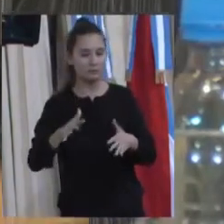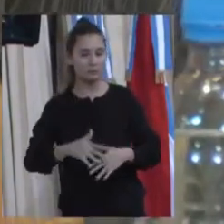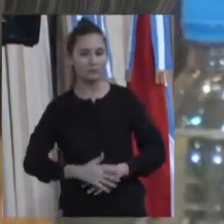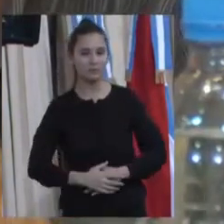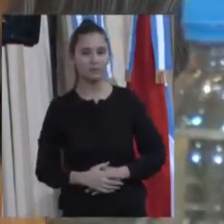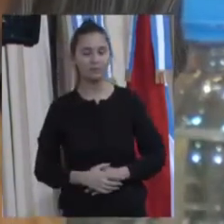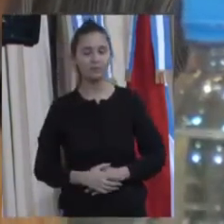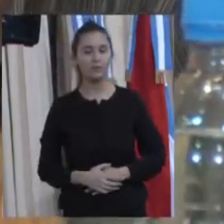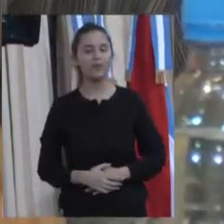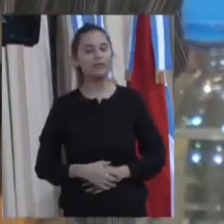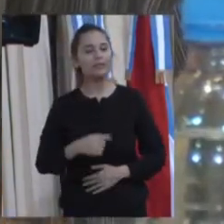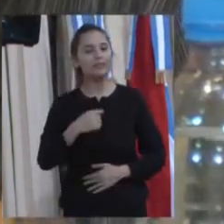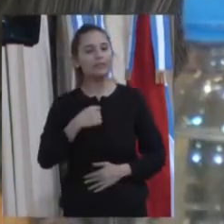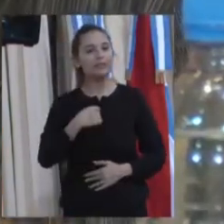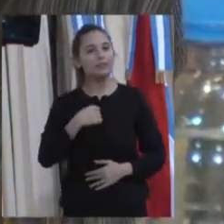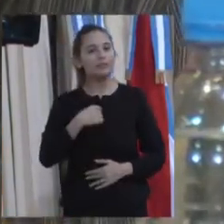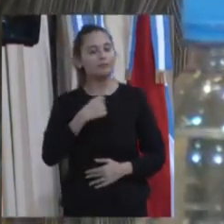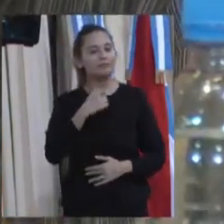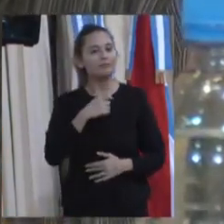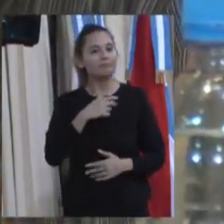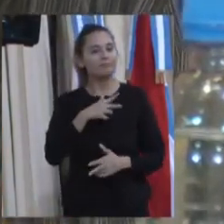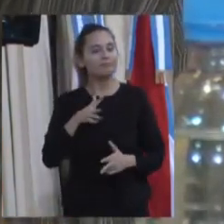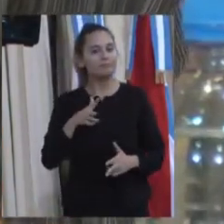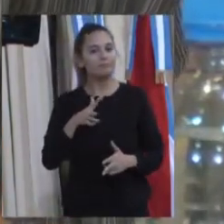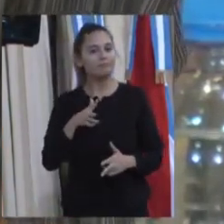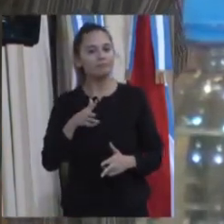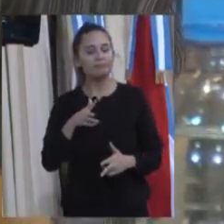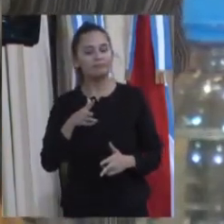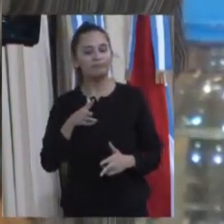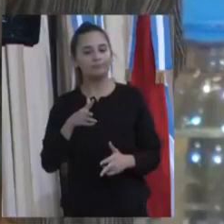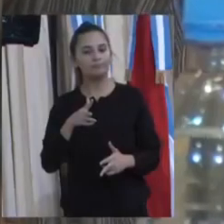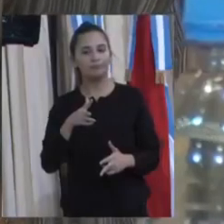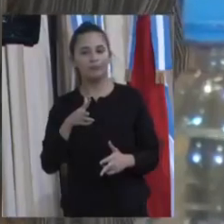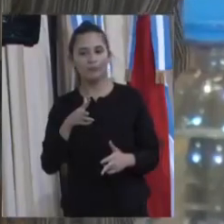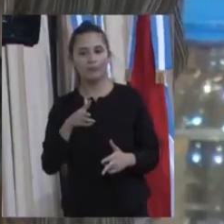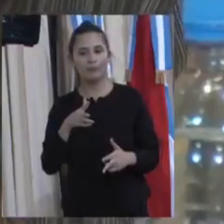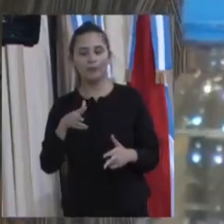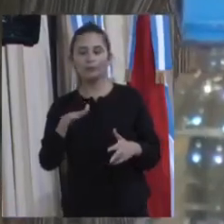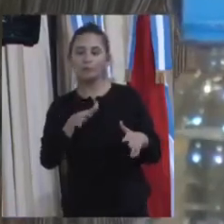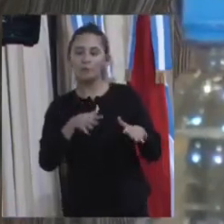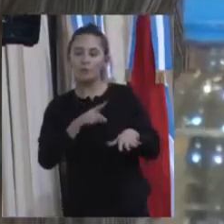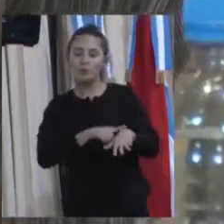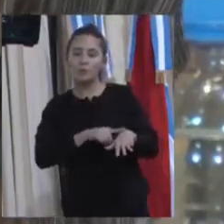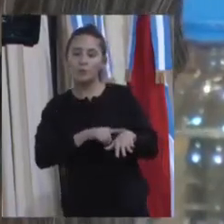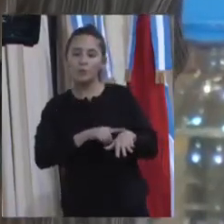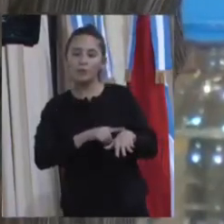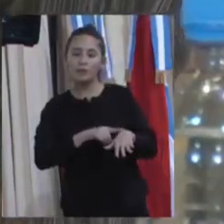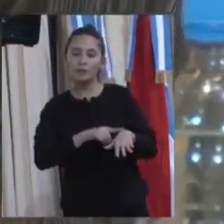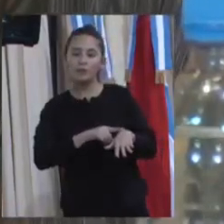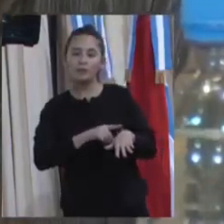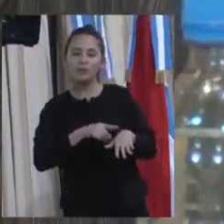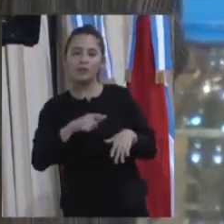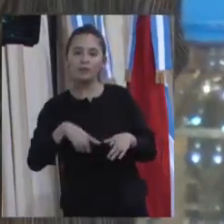yo quiero señalar cuando, que precisamente en ese clima se da en una